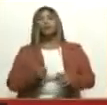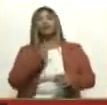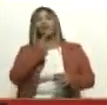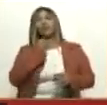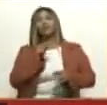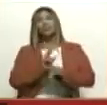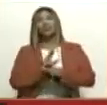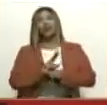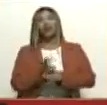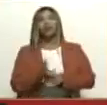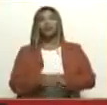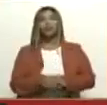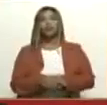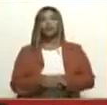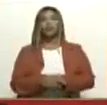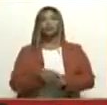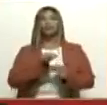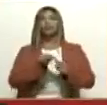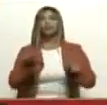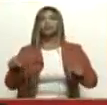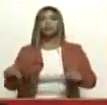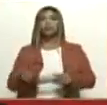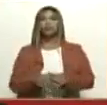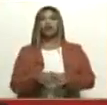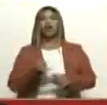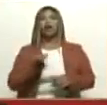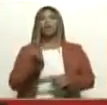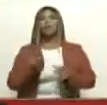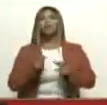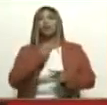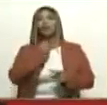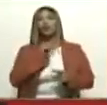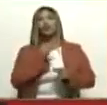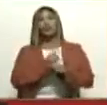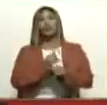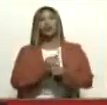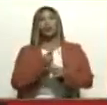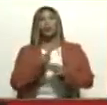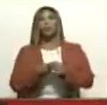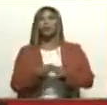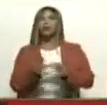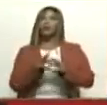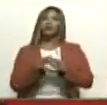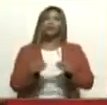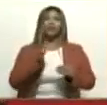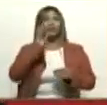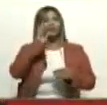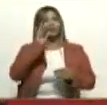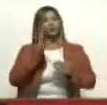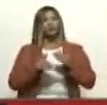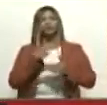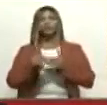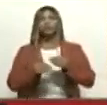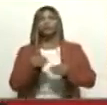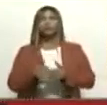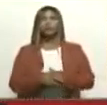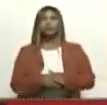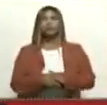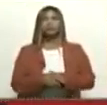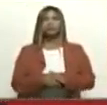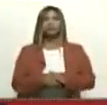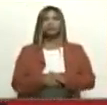tan rápido, cruza frontera. Claro, hay gente que no le gusta, ¿no?, el tema digital, pero yo creo que todos vamos a ir, o sea, vamos poco a poco